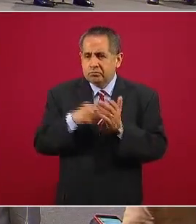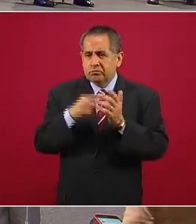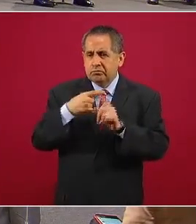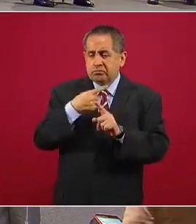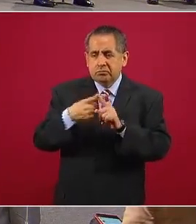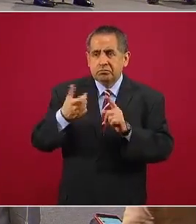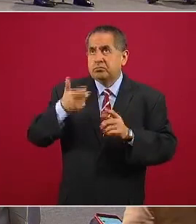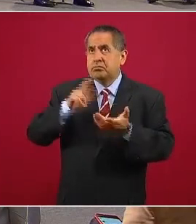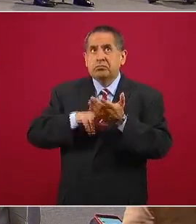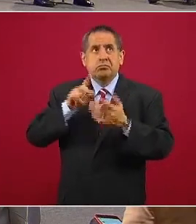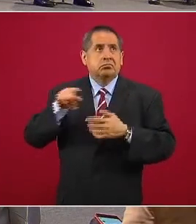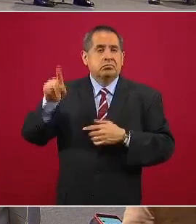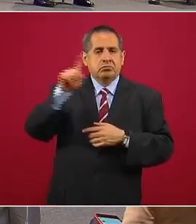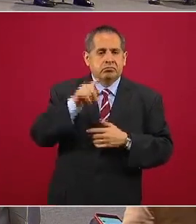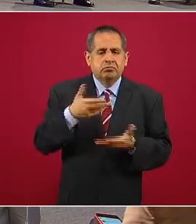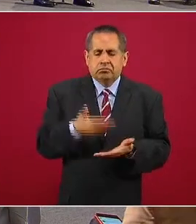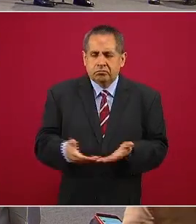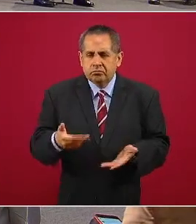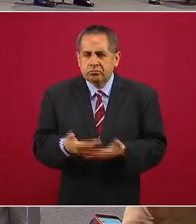millón y medio. Ahora, ¿cuánto van?